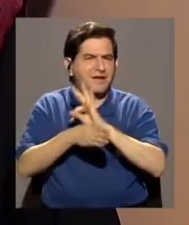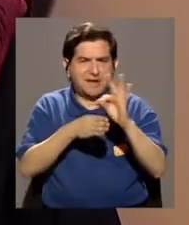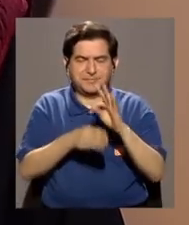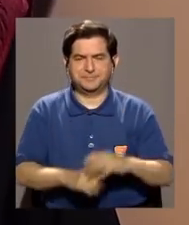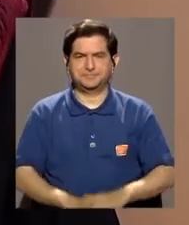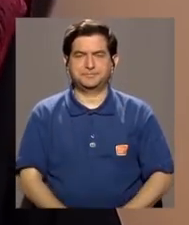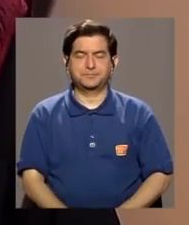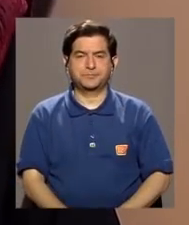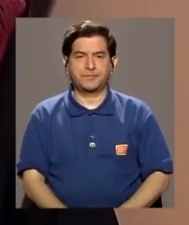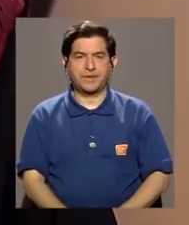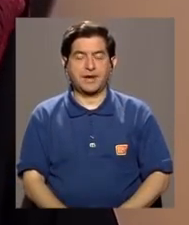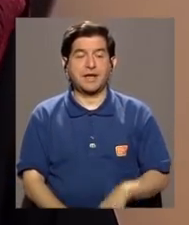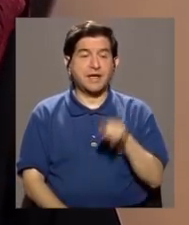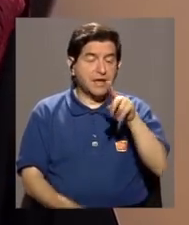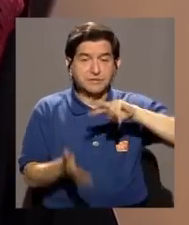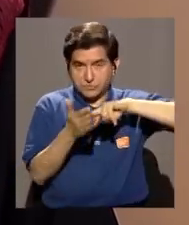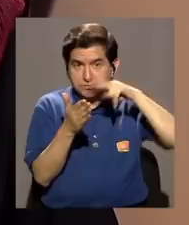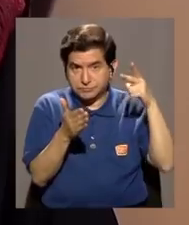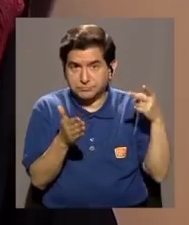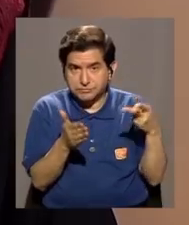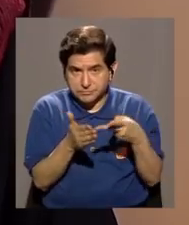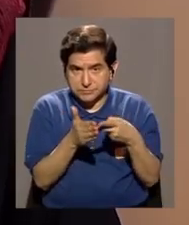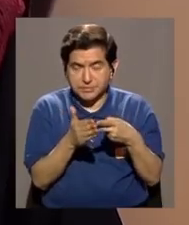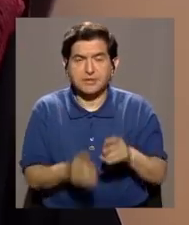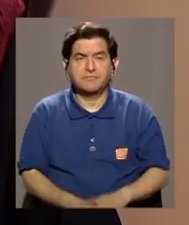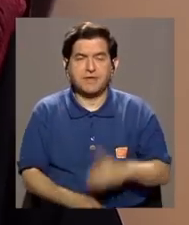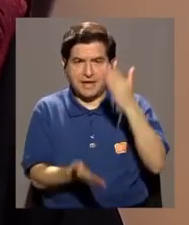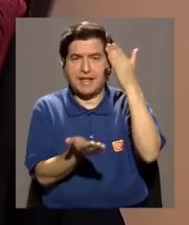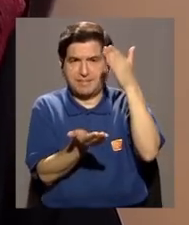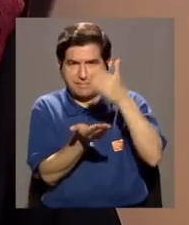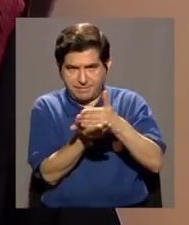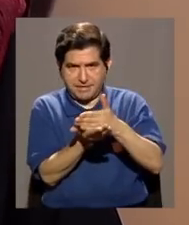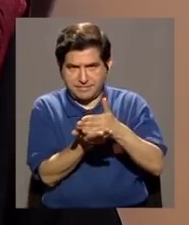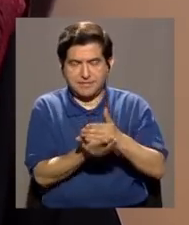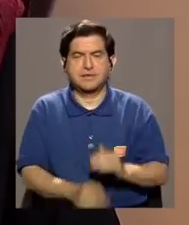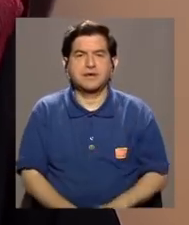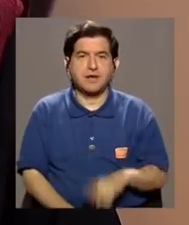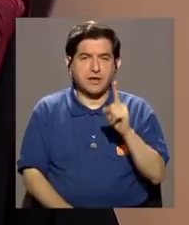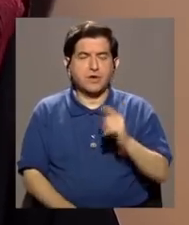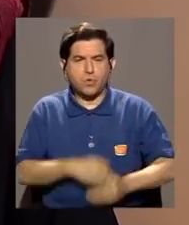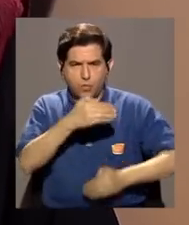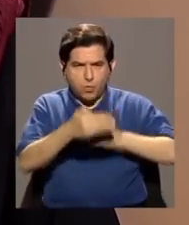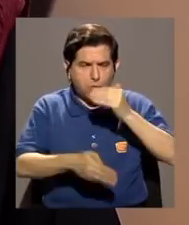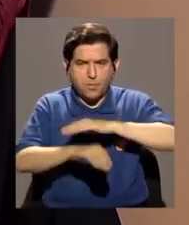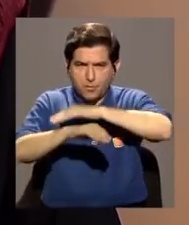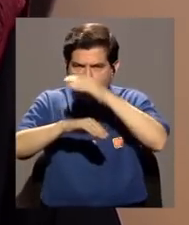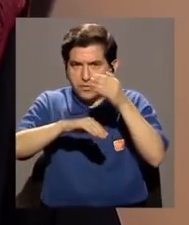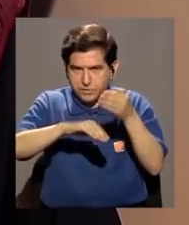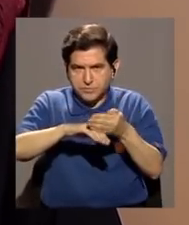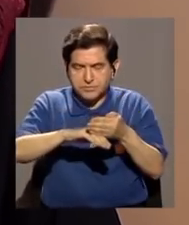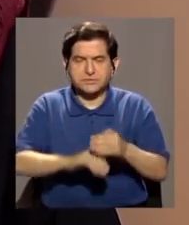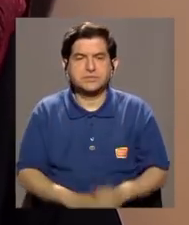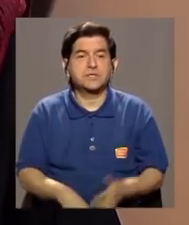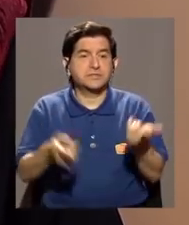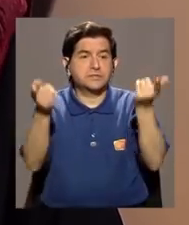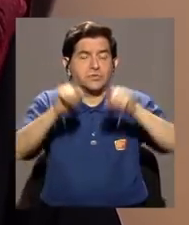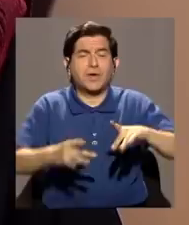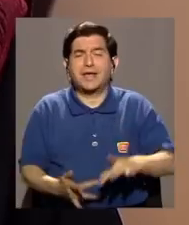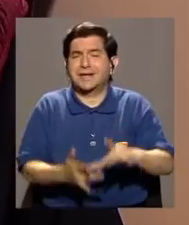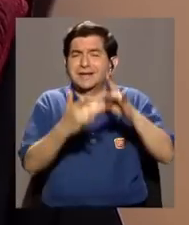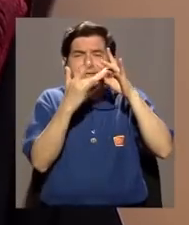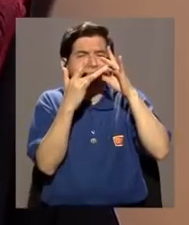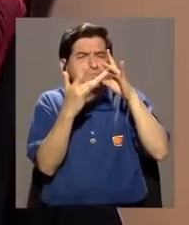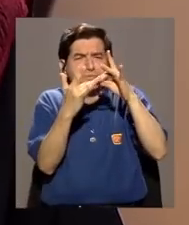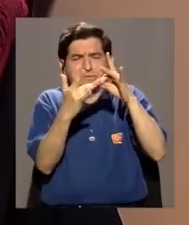sí bueno brevemente se trata de interrumpir o terminar una gestación en casos muy